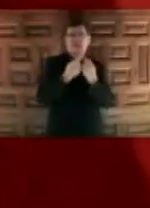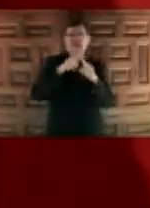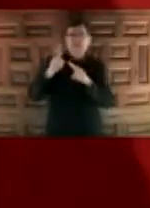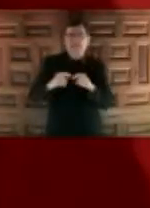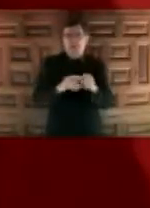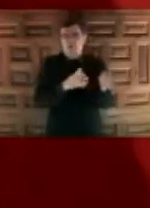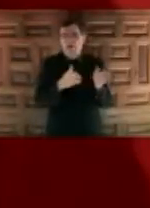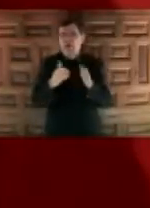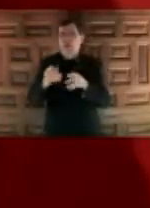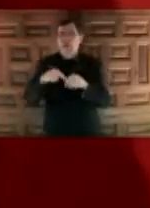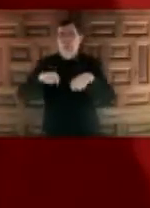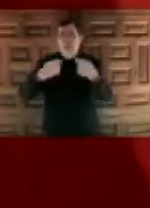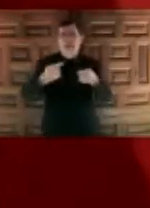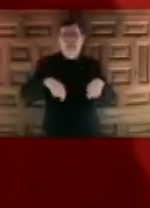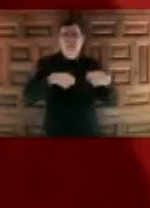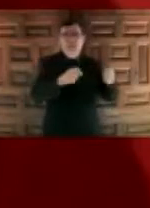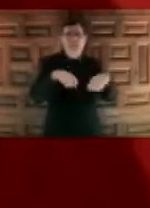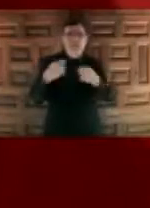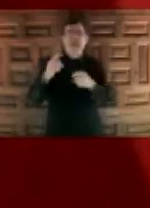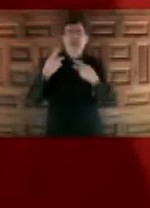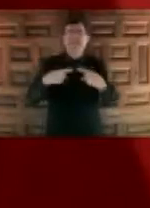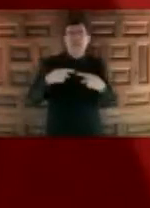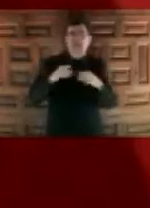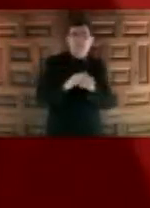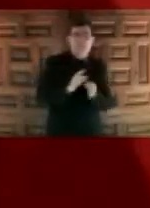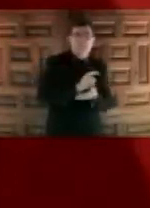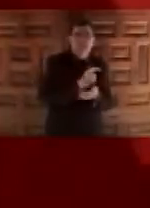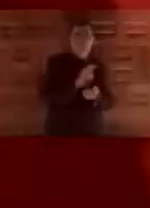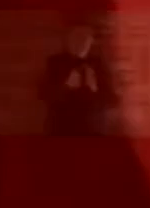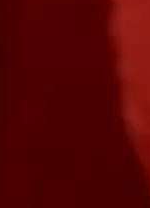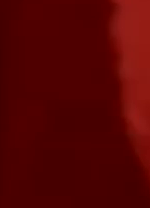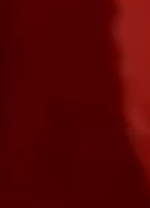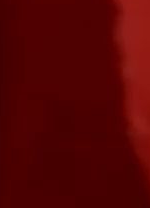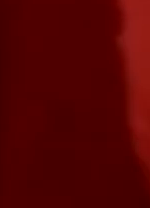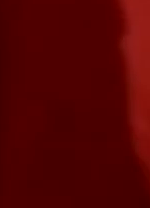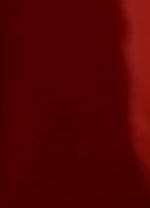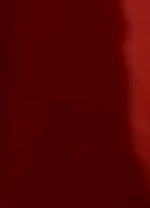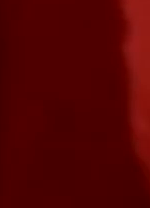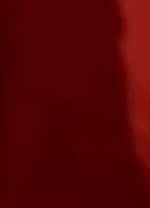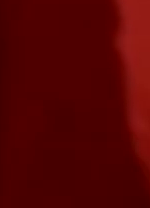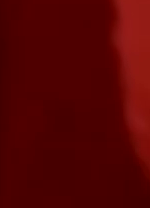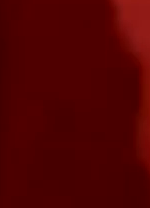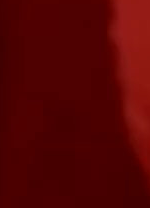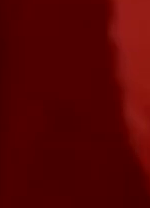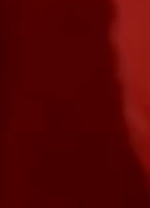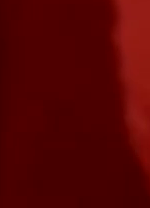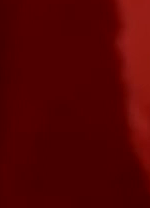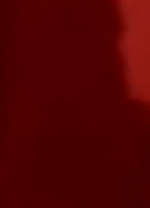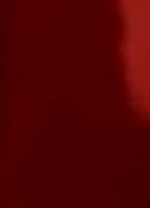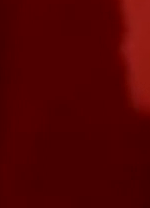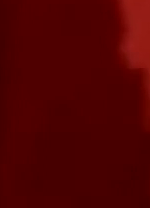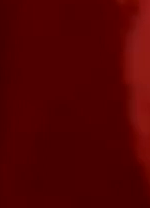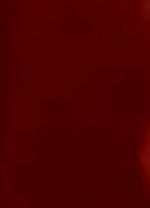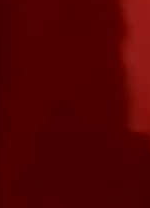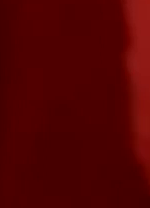de prerrogativas que se otorgan a las personas como transferencias, la mayoría de ellas no condicionadas, transferencias monetarias, pero tampoco sin